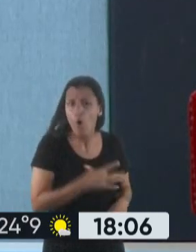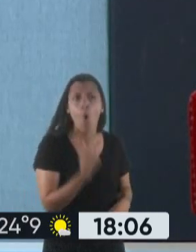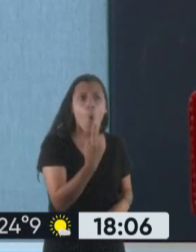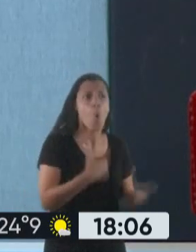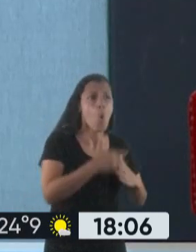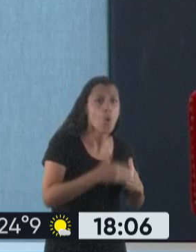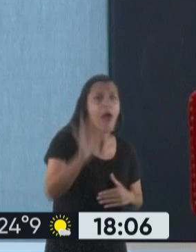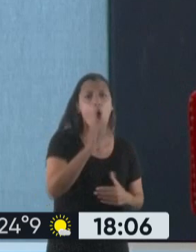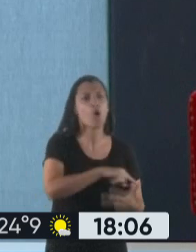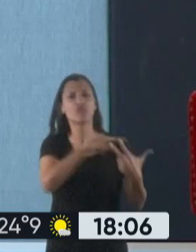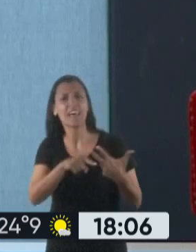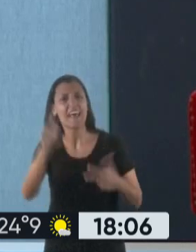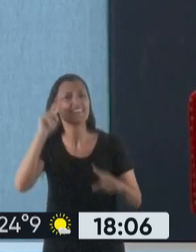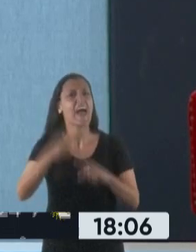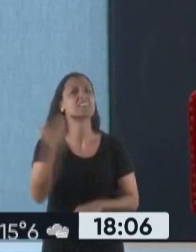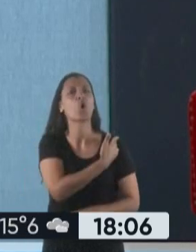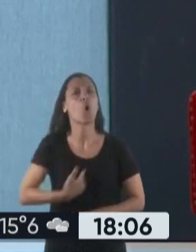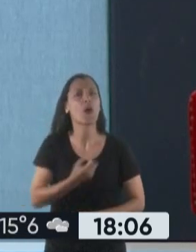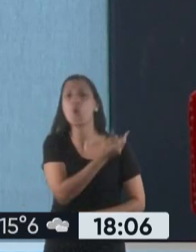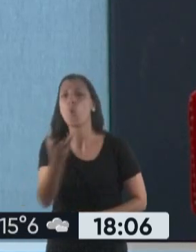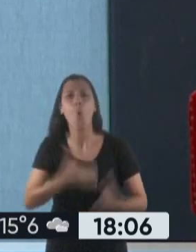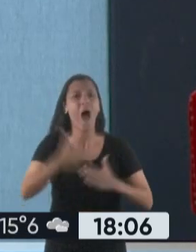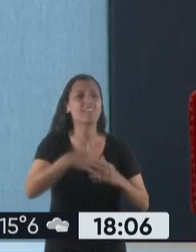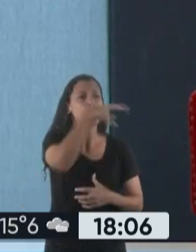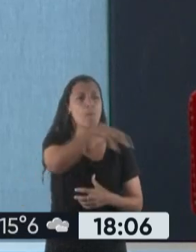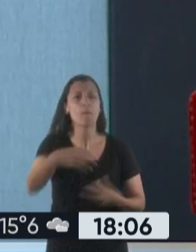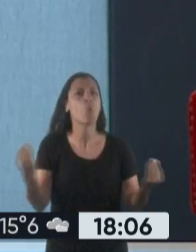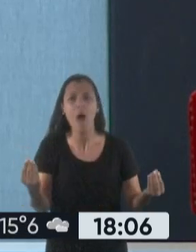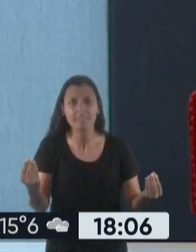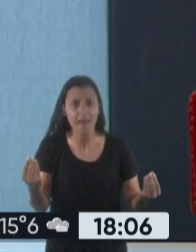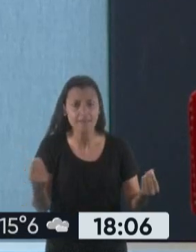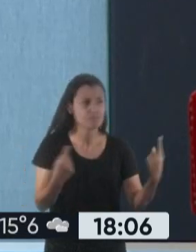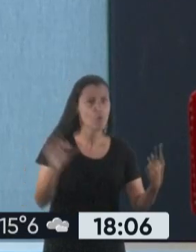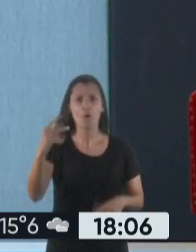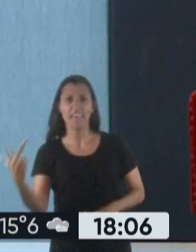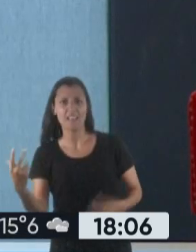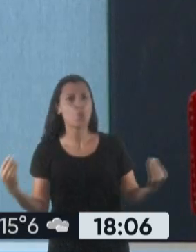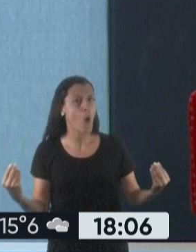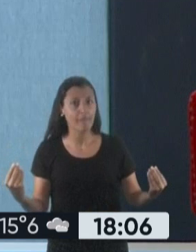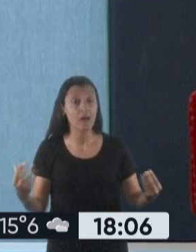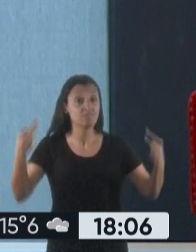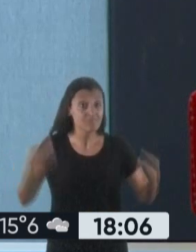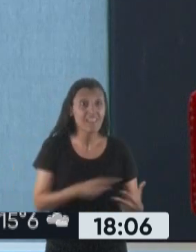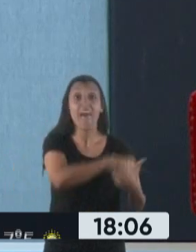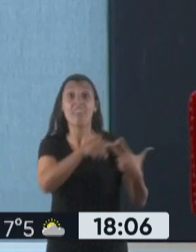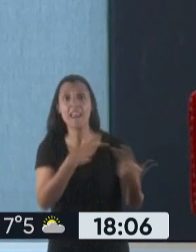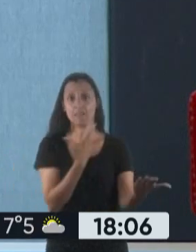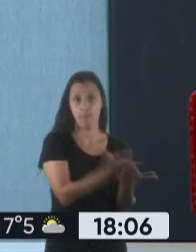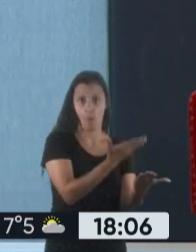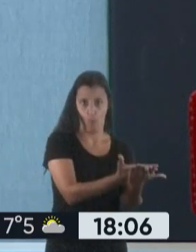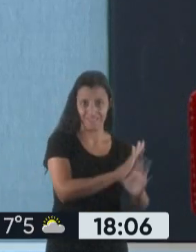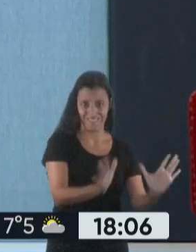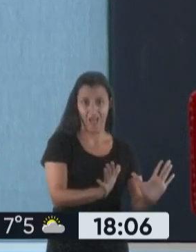1 o 3 las obras del gobierno anterior? La historia era que 3 se propusieron, 1 se